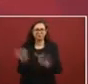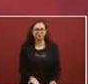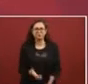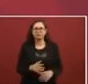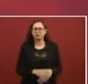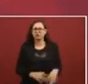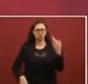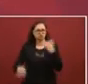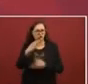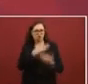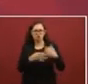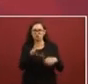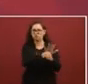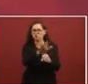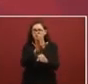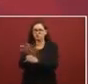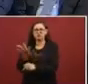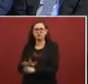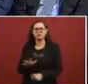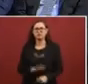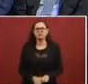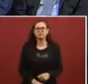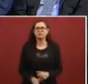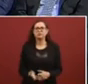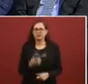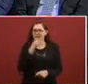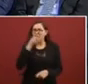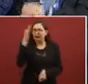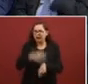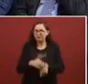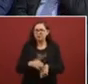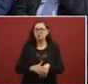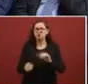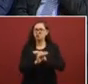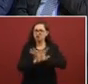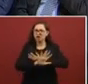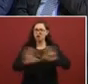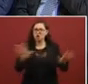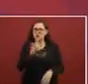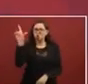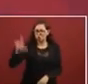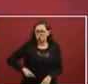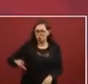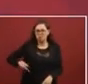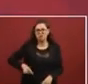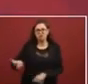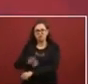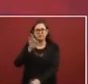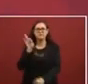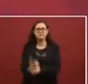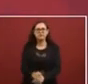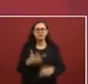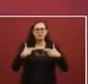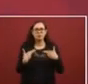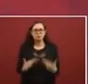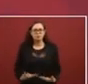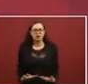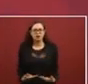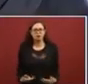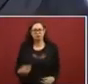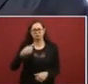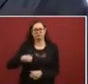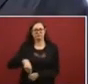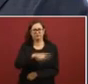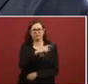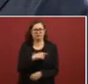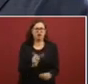para todos, y también que quede claro, este es un gobierno humanista, nosotros